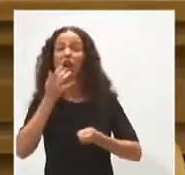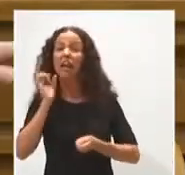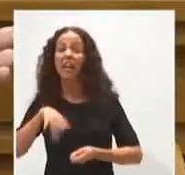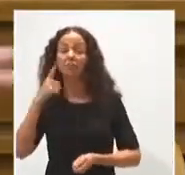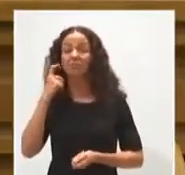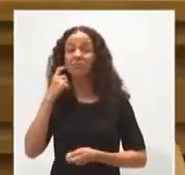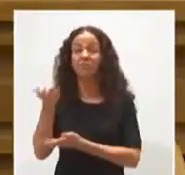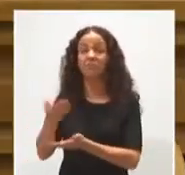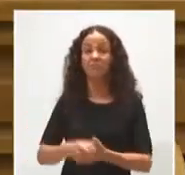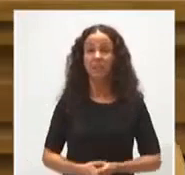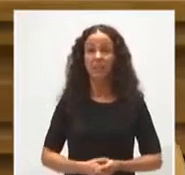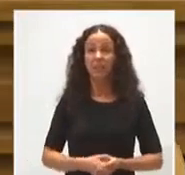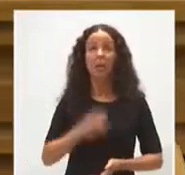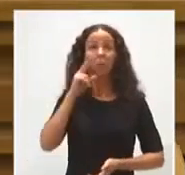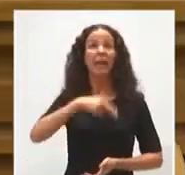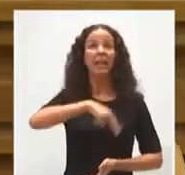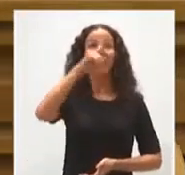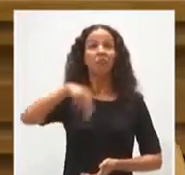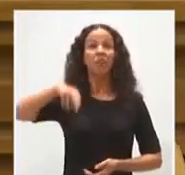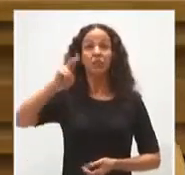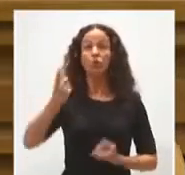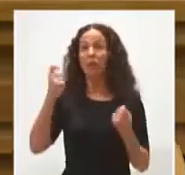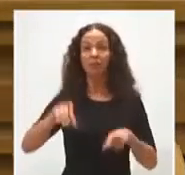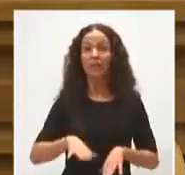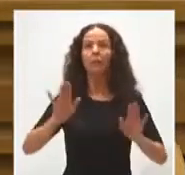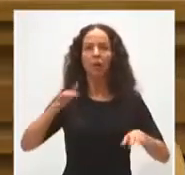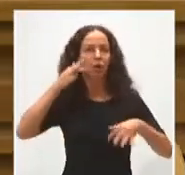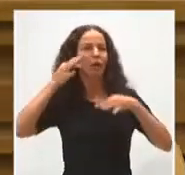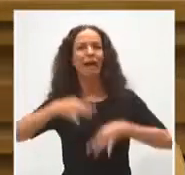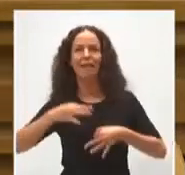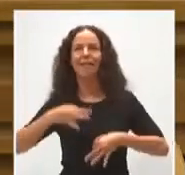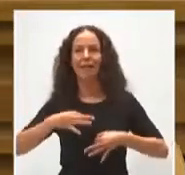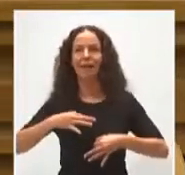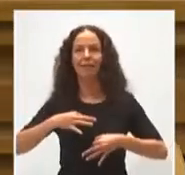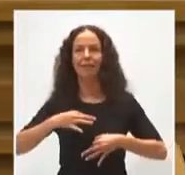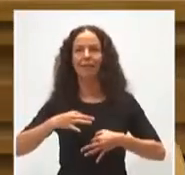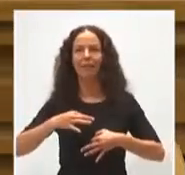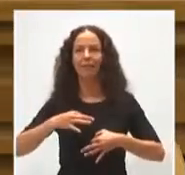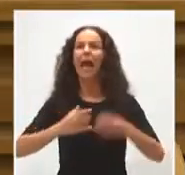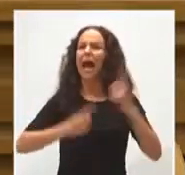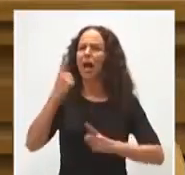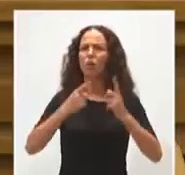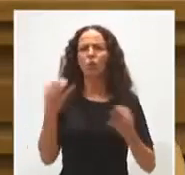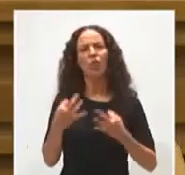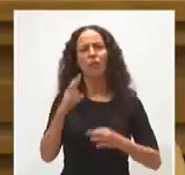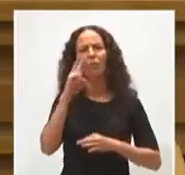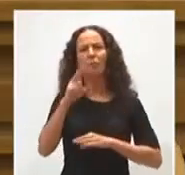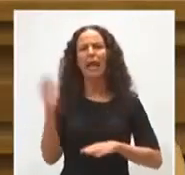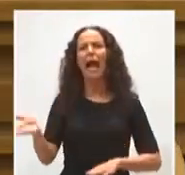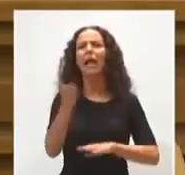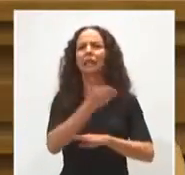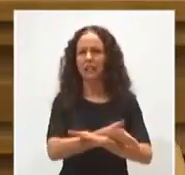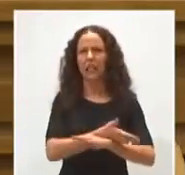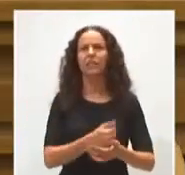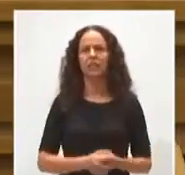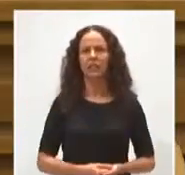falta ver ninguna serie de netflix para saber lo que está pasando pero la realidad es que algunos la tenían que haber visto antes de hacer esa apología contra